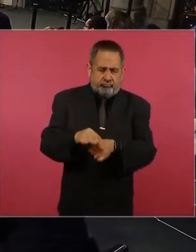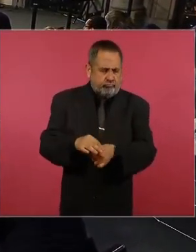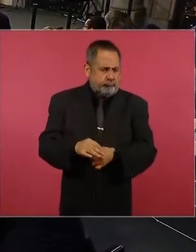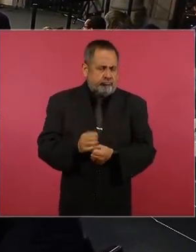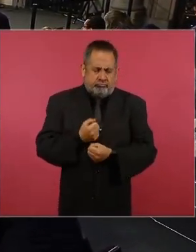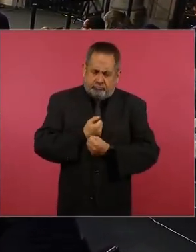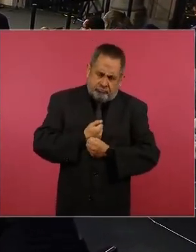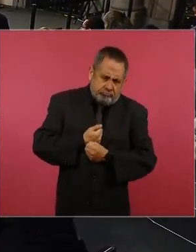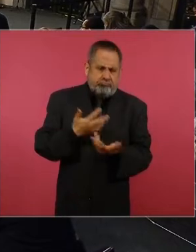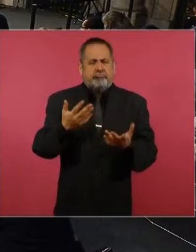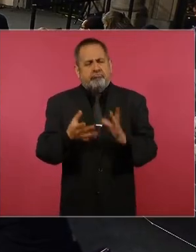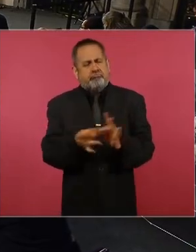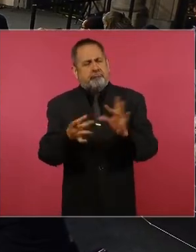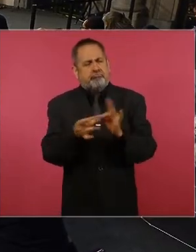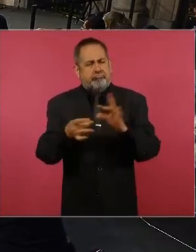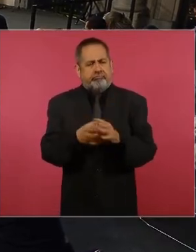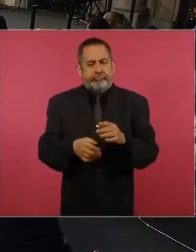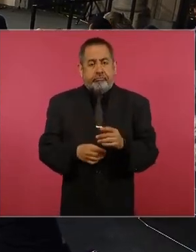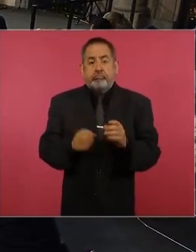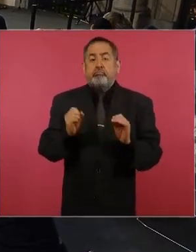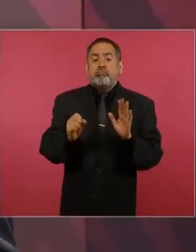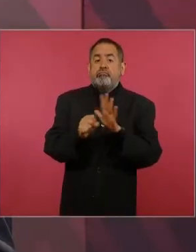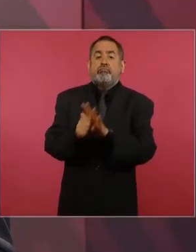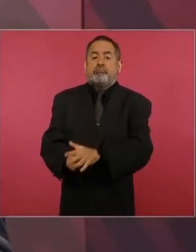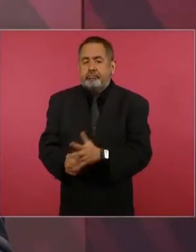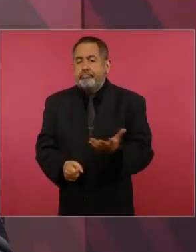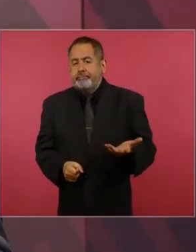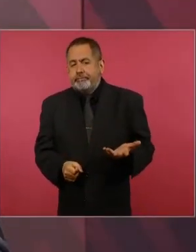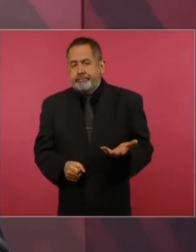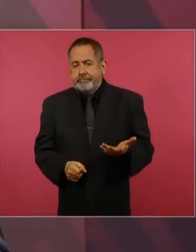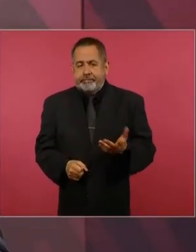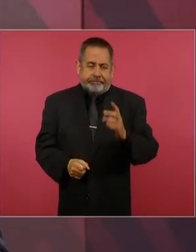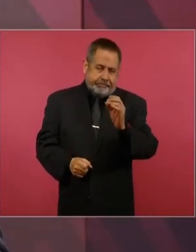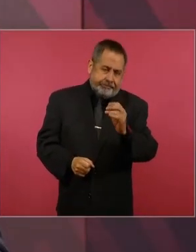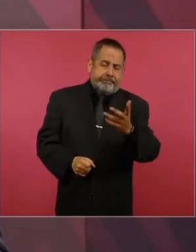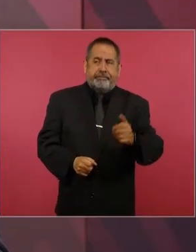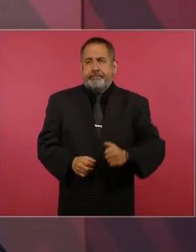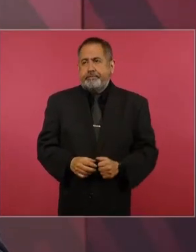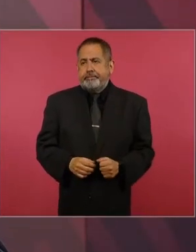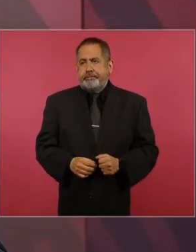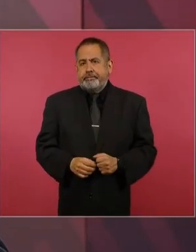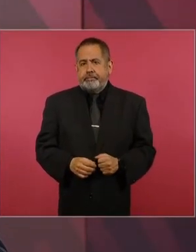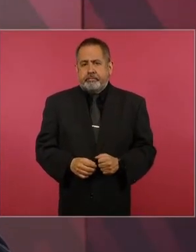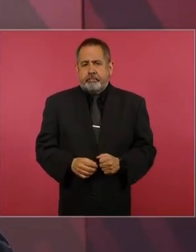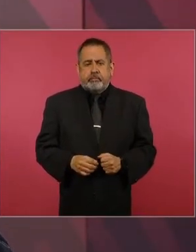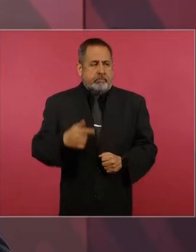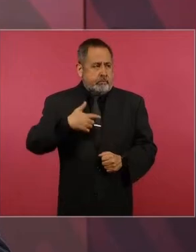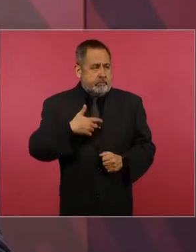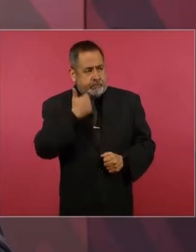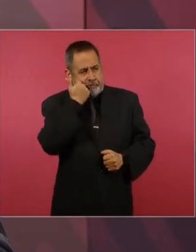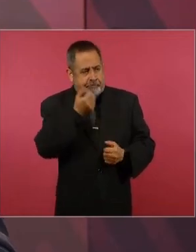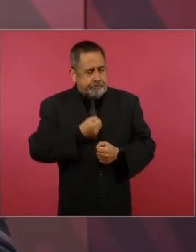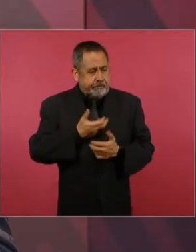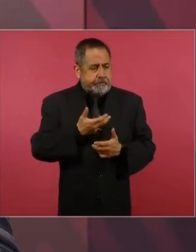se pueda ejercer o que se quiera ejercer.